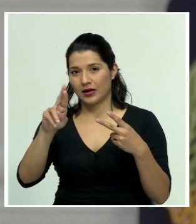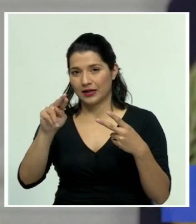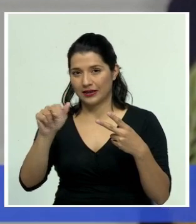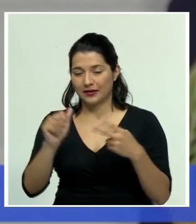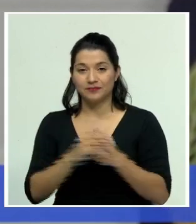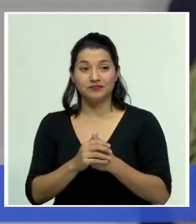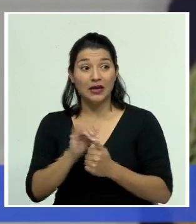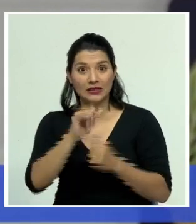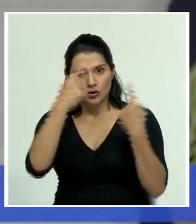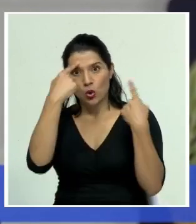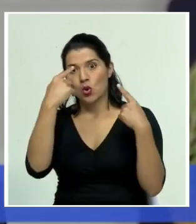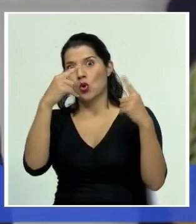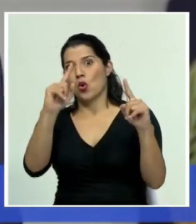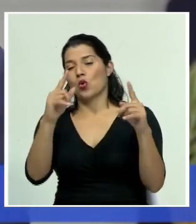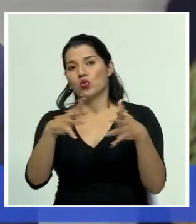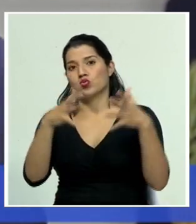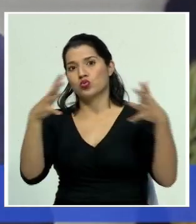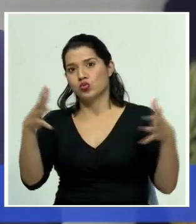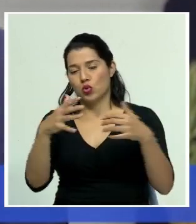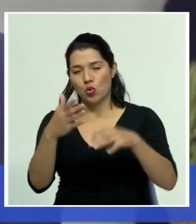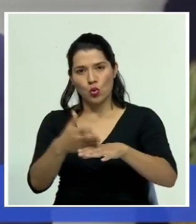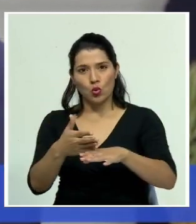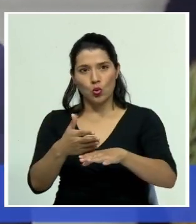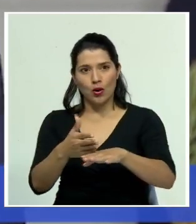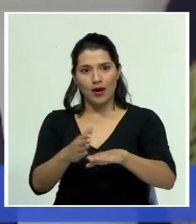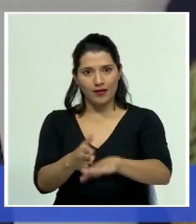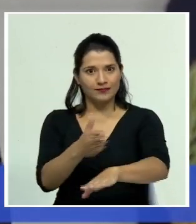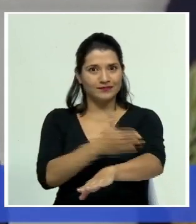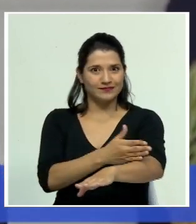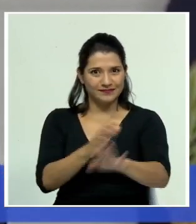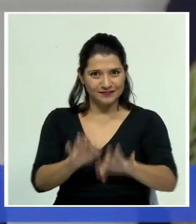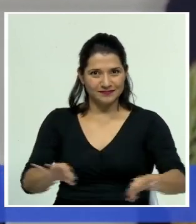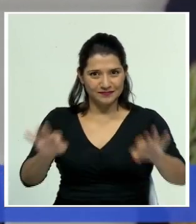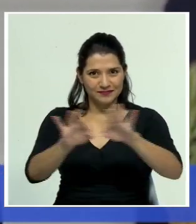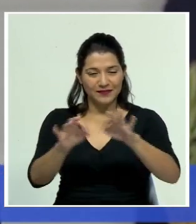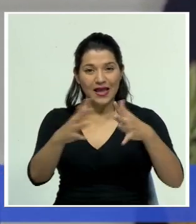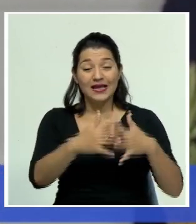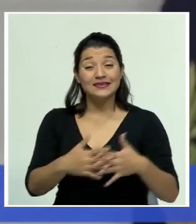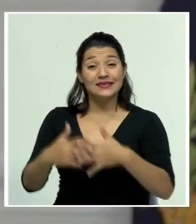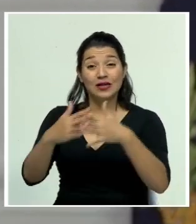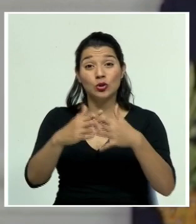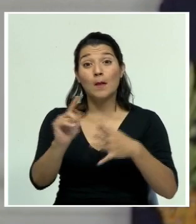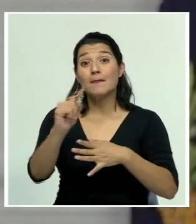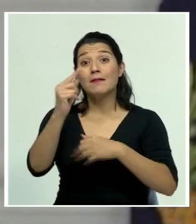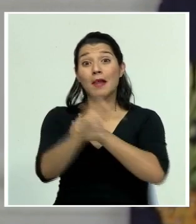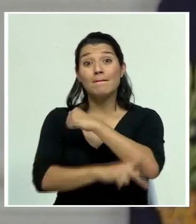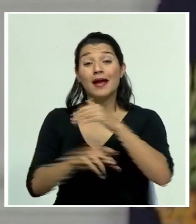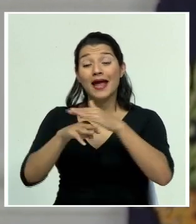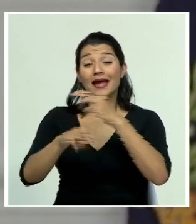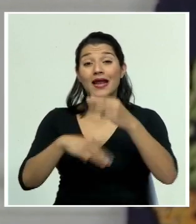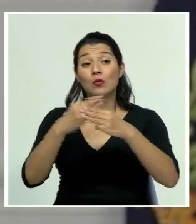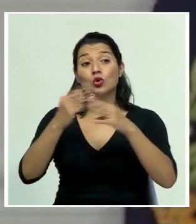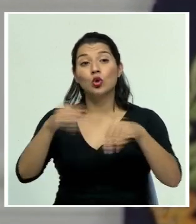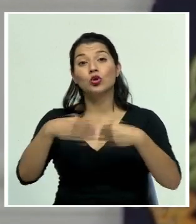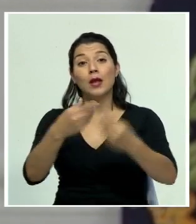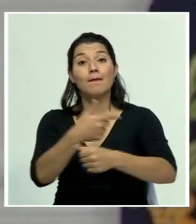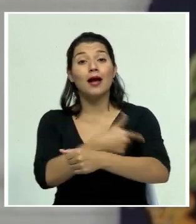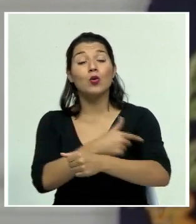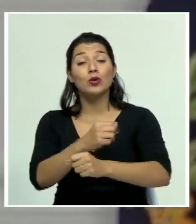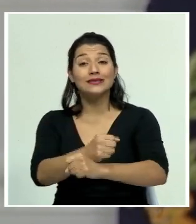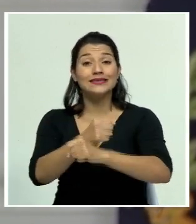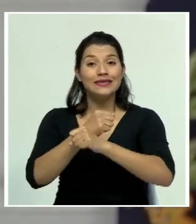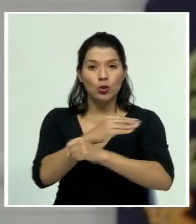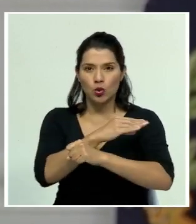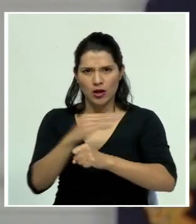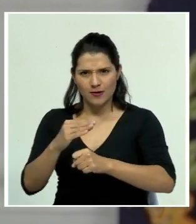Esto es un logro histórico, un paso monumental hacia adelante. Estados Unidos es el primer país del mundo en ofrecer vacunas seguras y